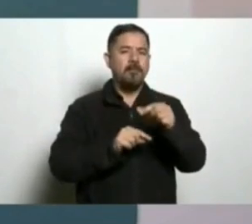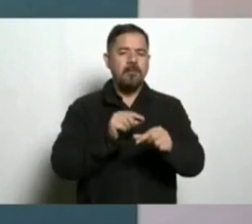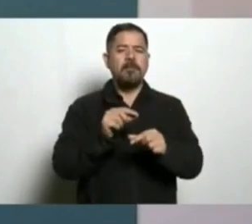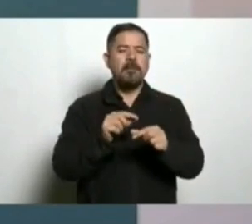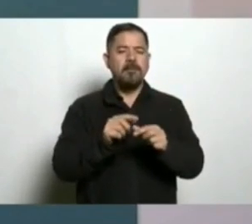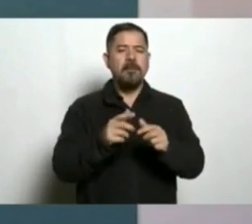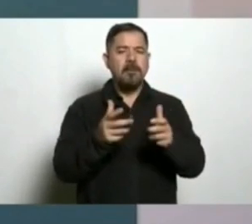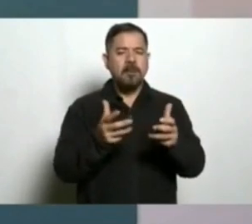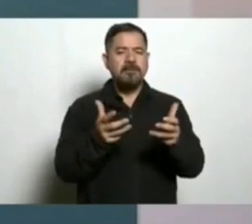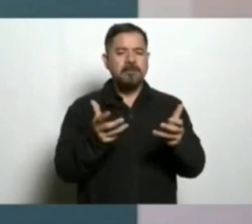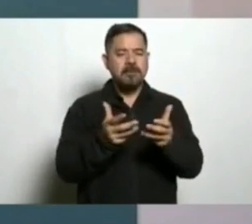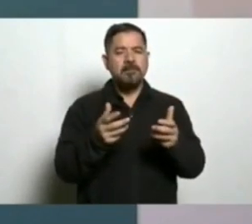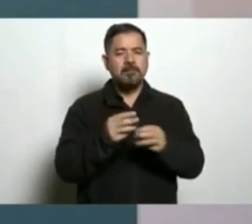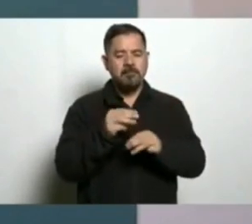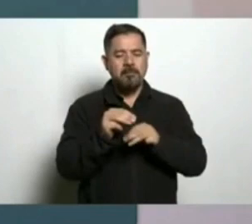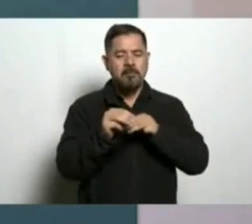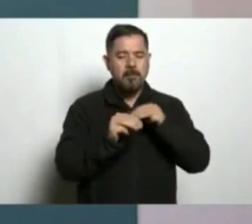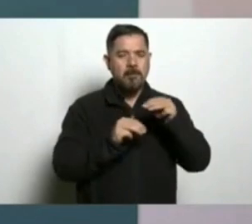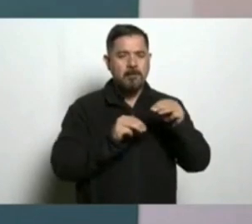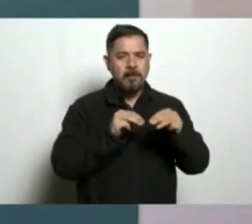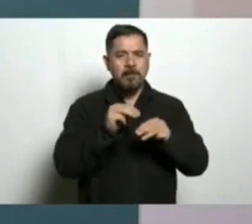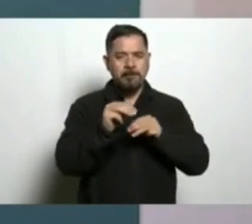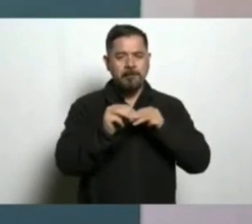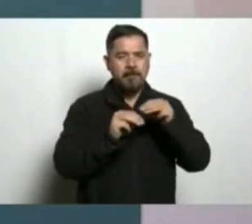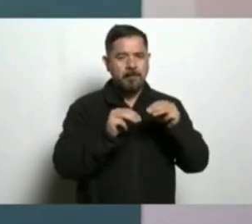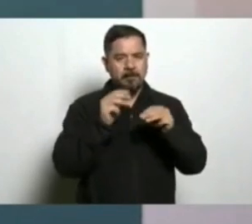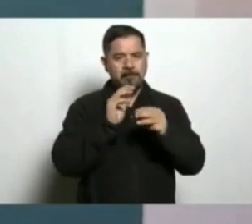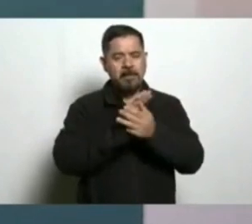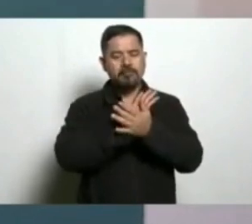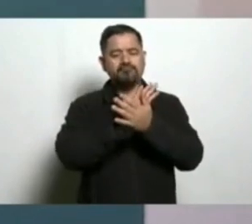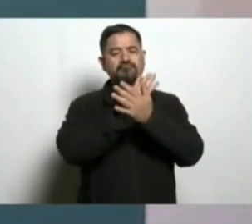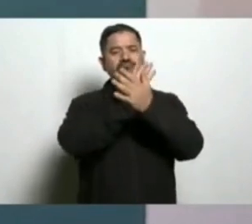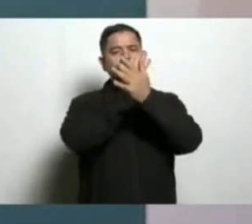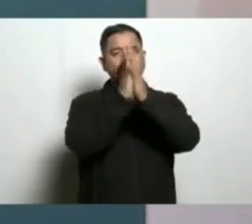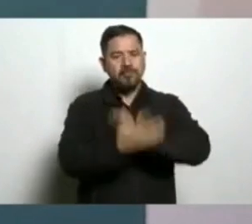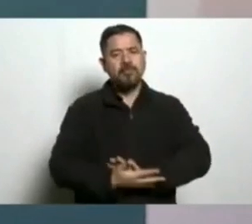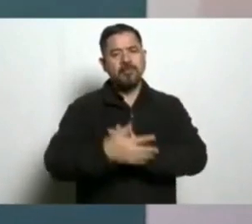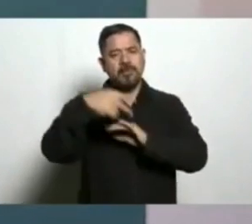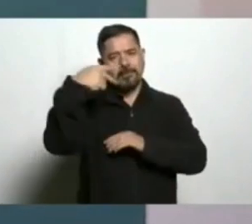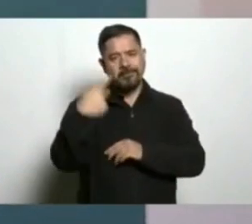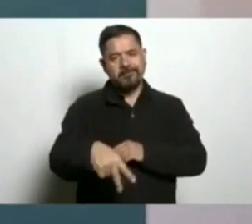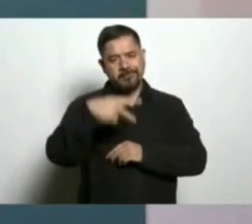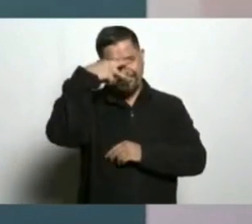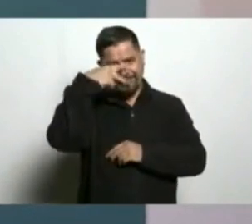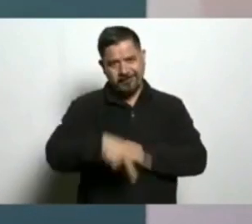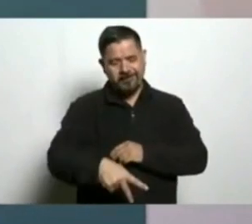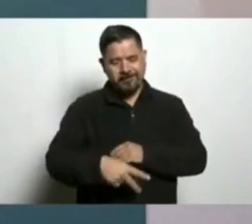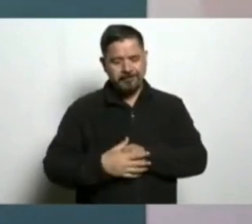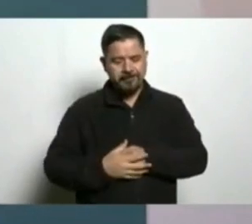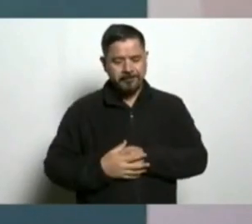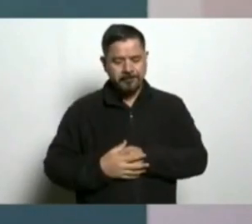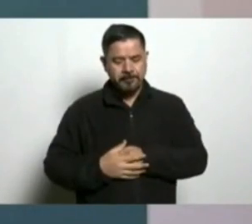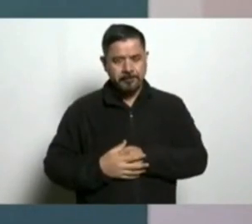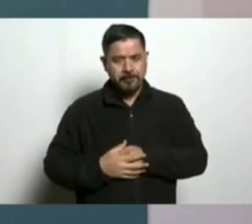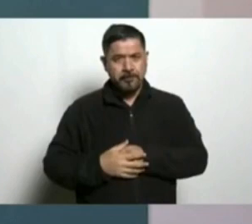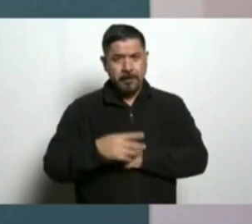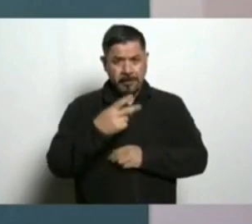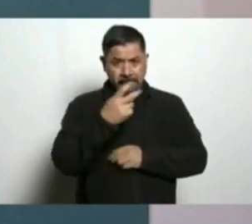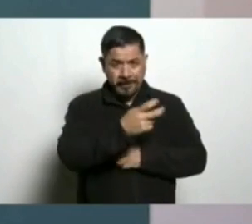llevando a cabo el movimiento para la transformación del país. No fue en